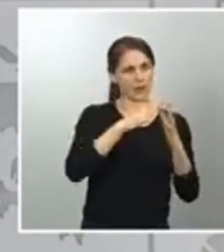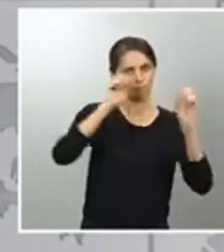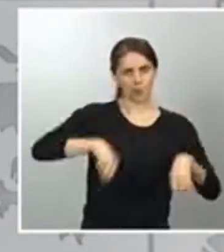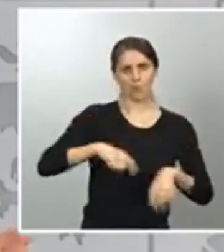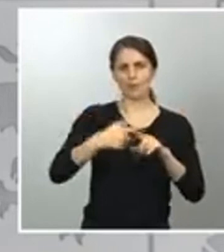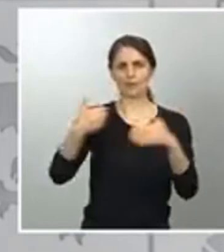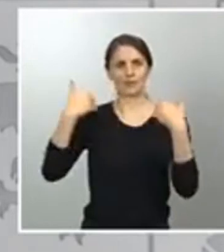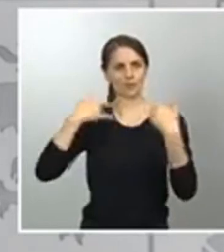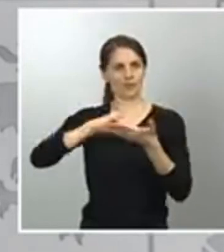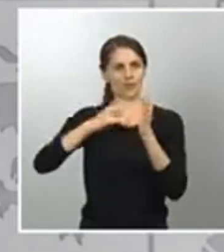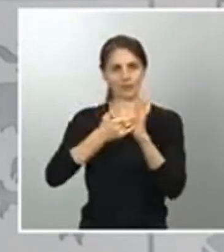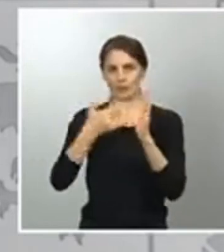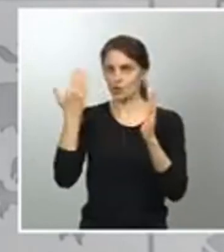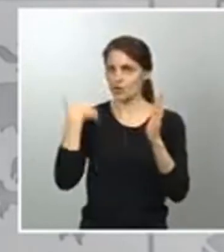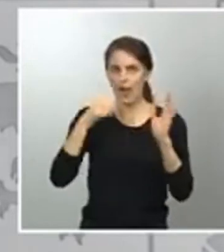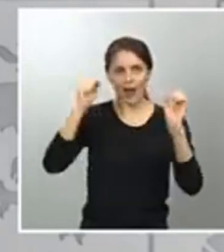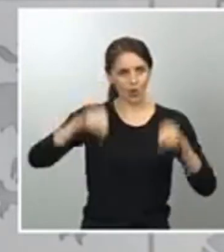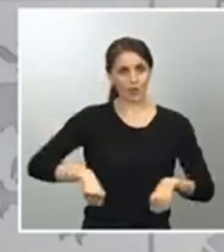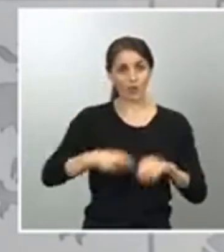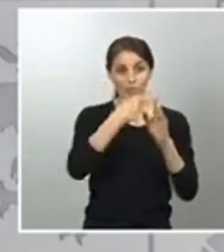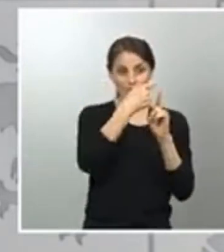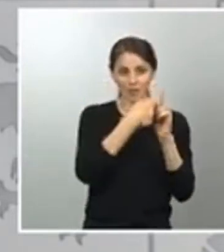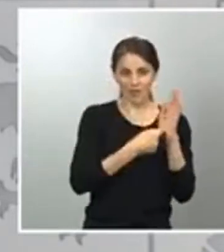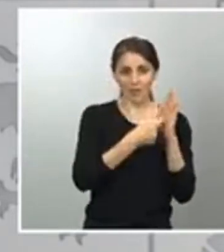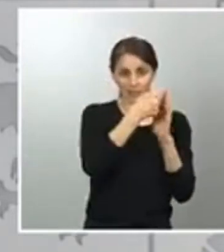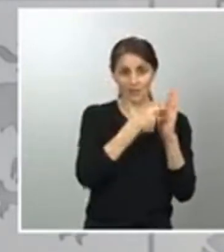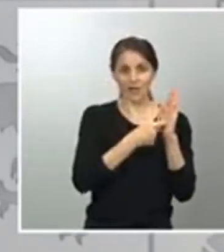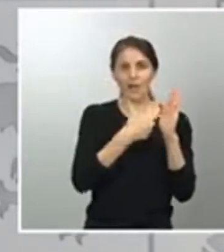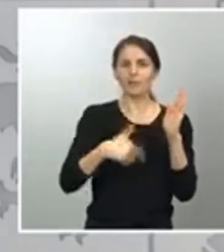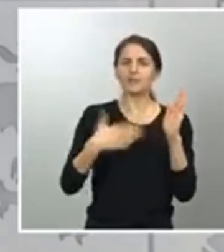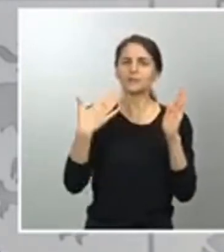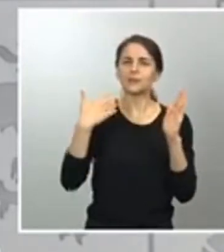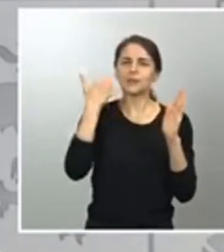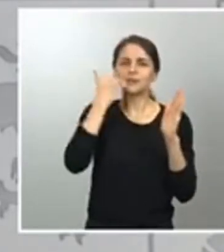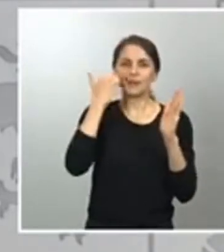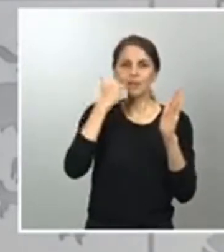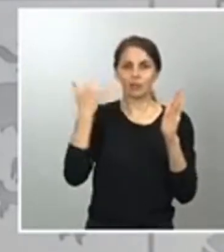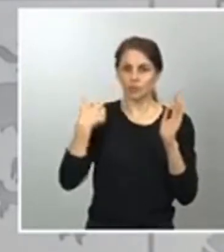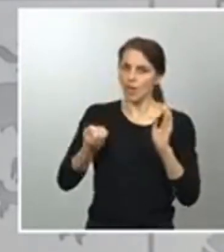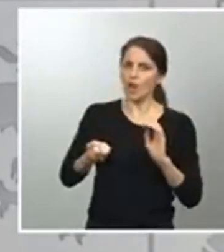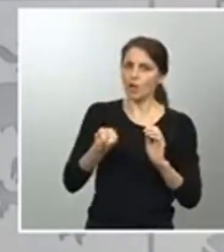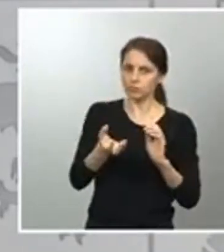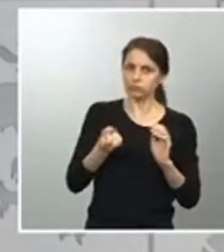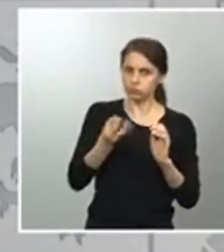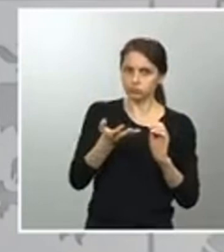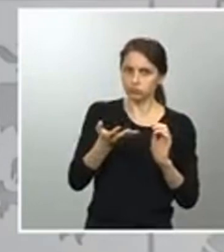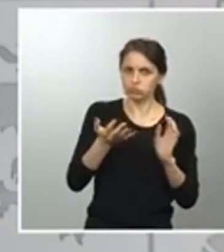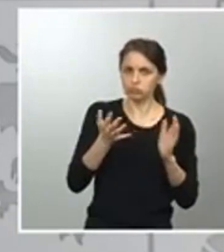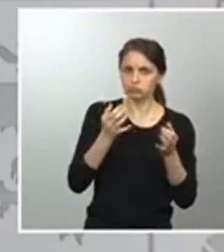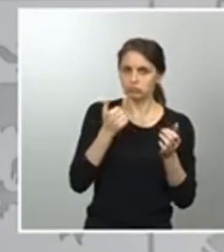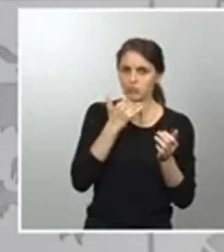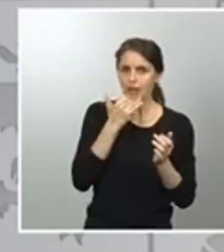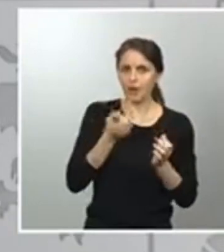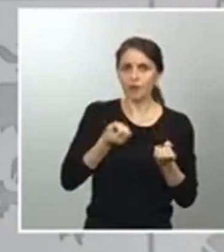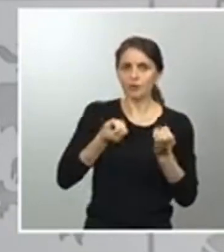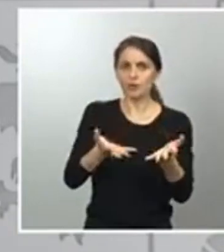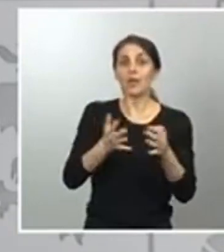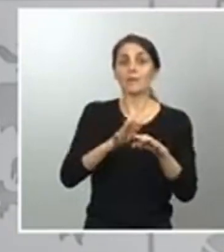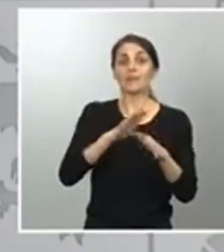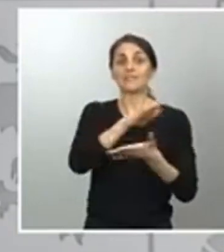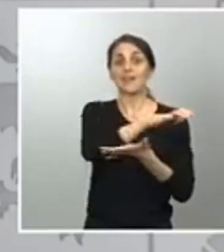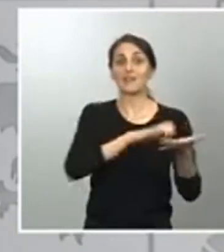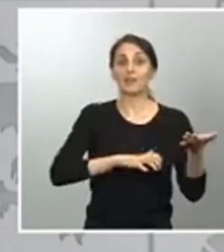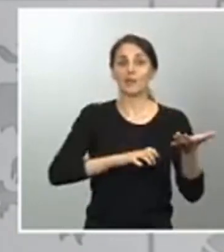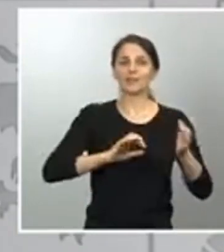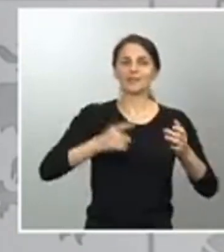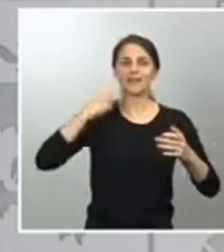adelanté precisamente en mi comparecencia del pasado sábado, y también se dio a conocer por el informe de los expertos del CAES el